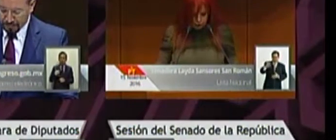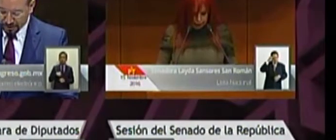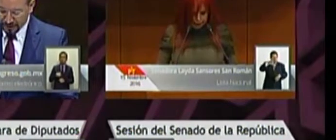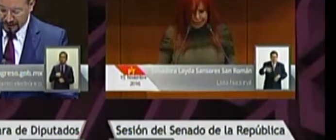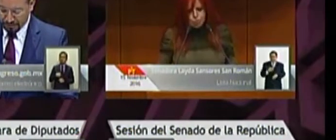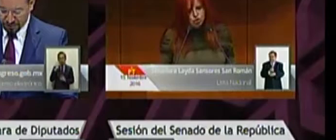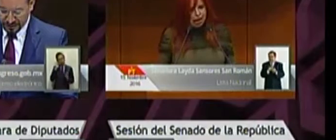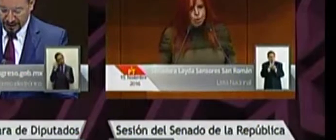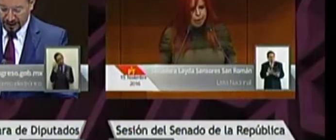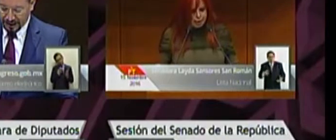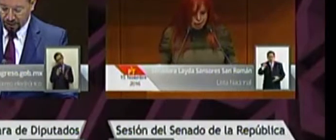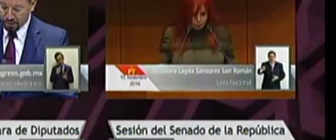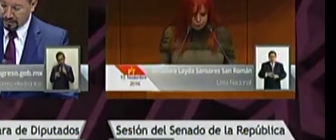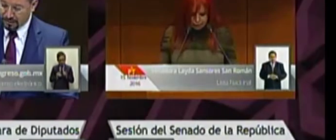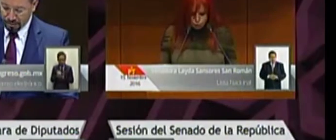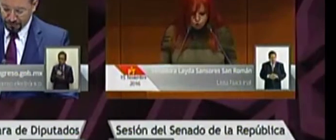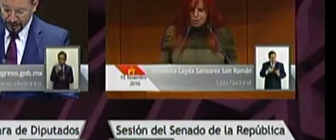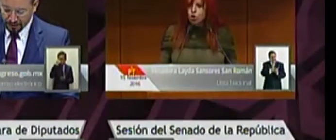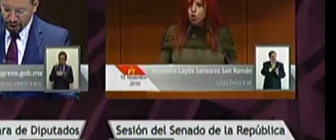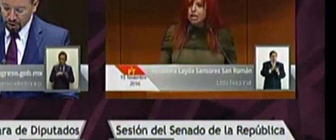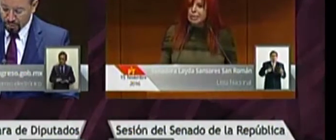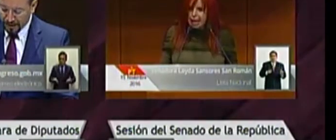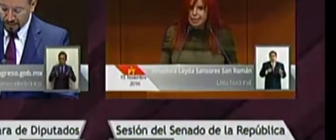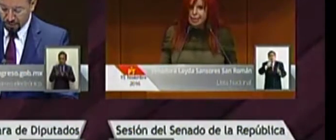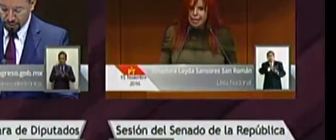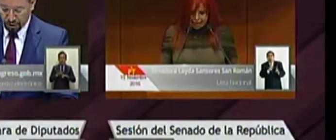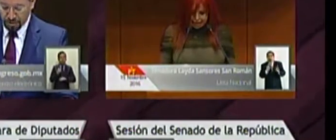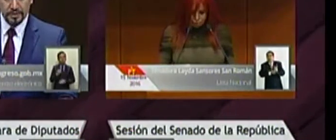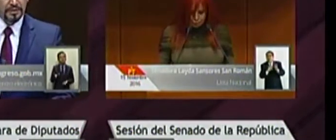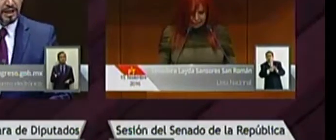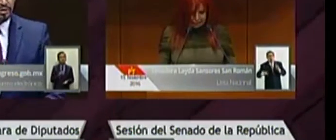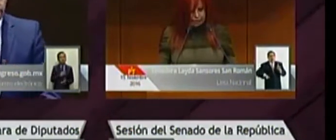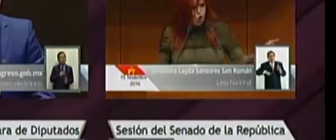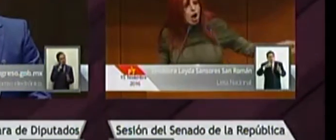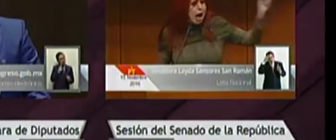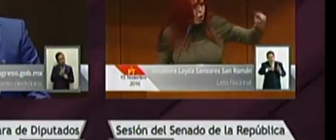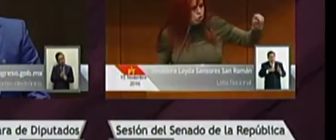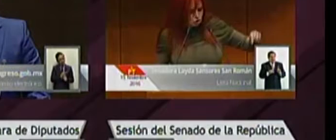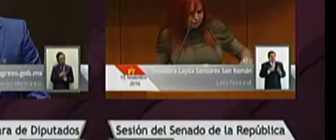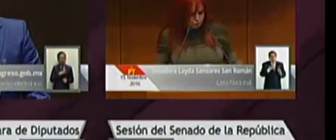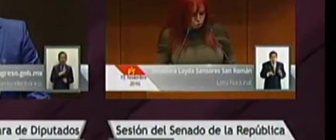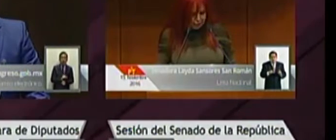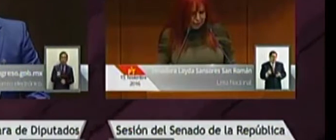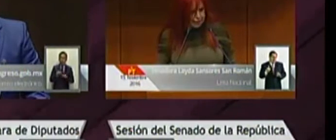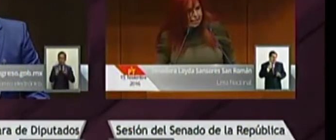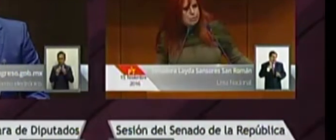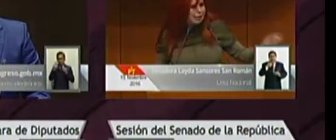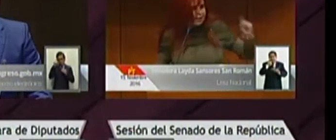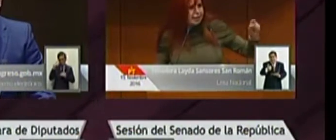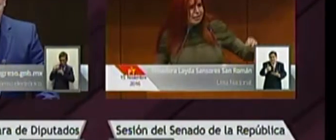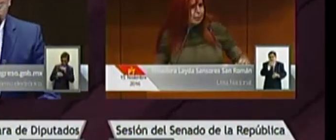de gran importancia profundizar en el reconocimiento de otros medios de solución de controversias. Por ello,